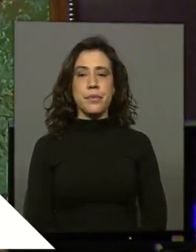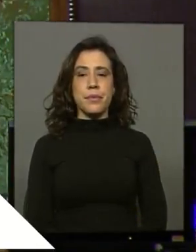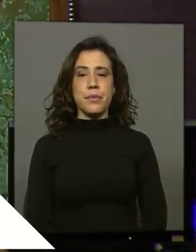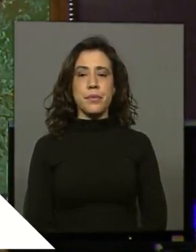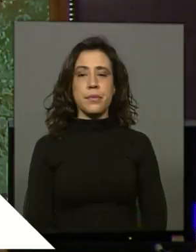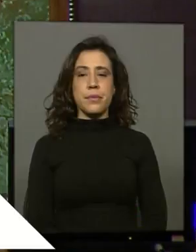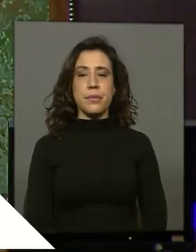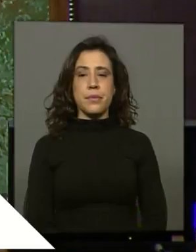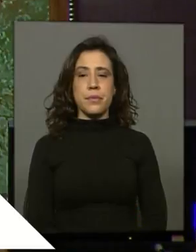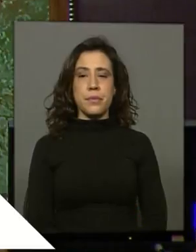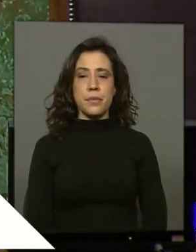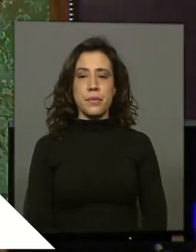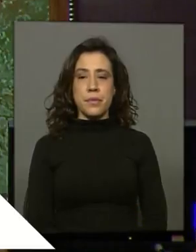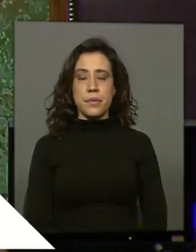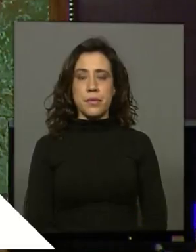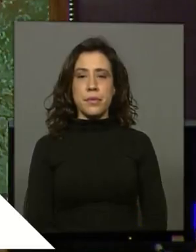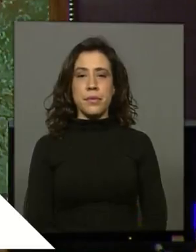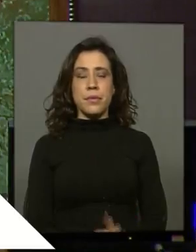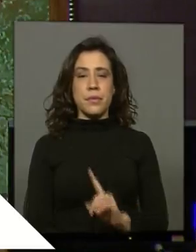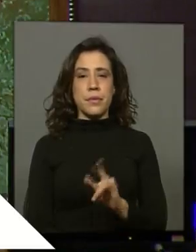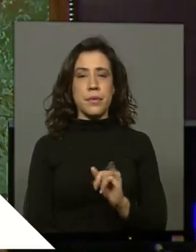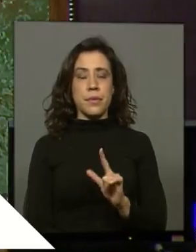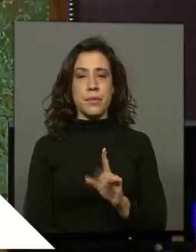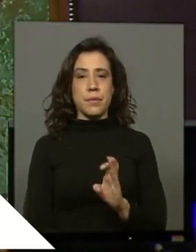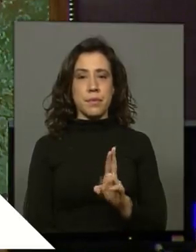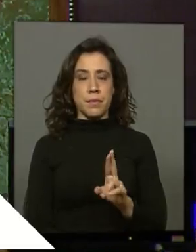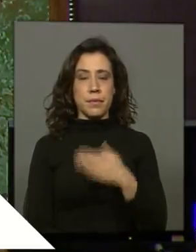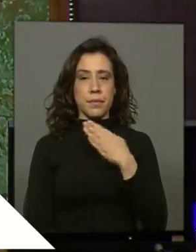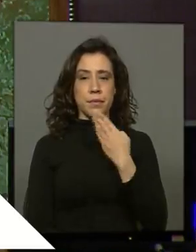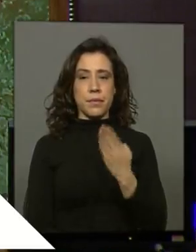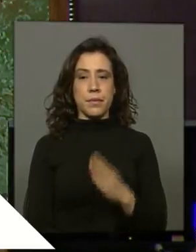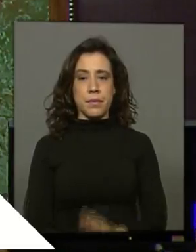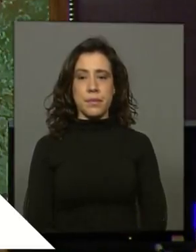diputado señor silver le ofrezco la palabra